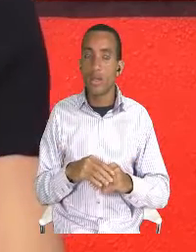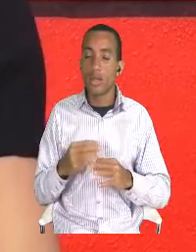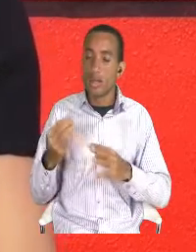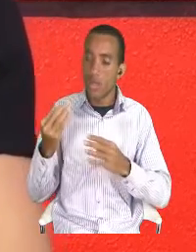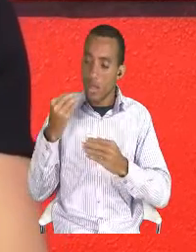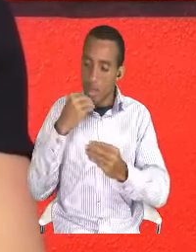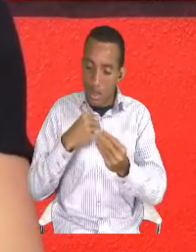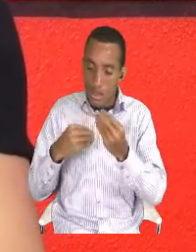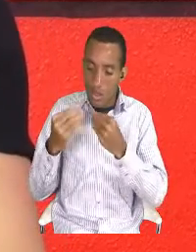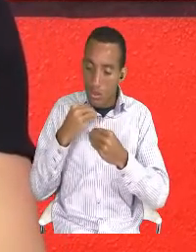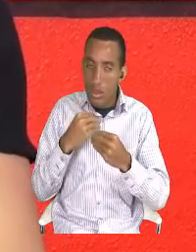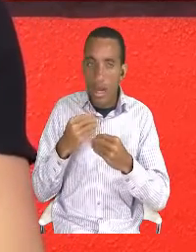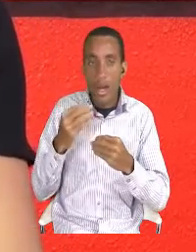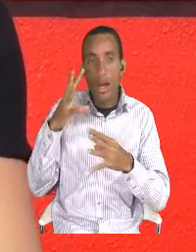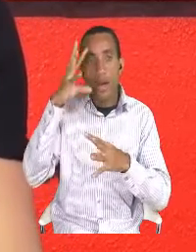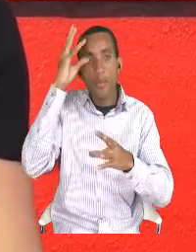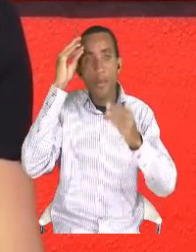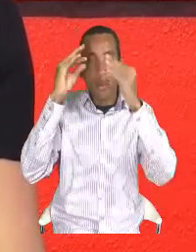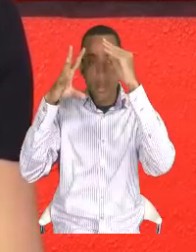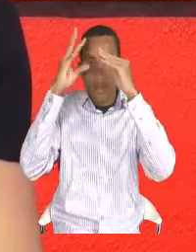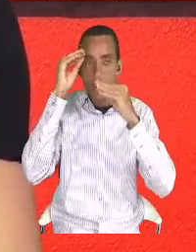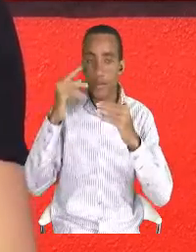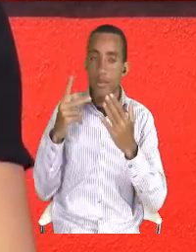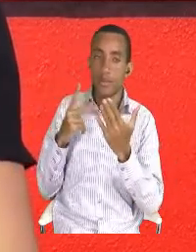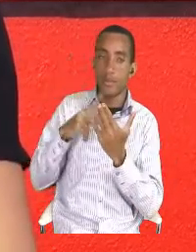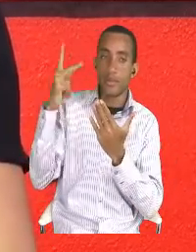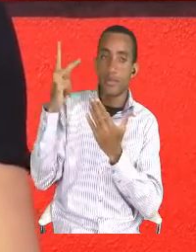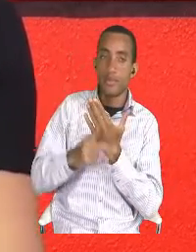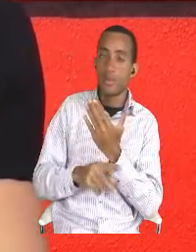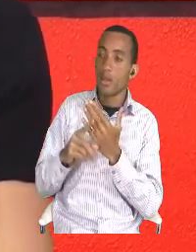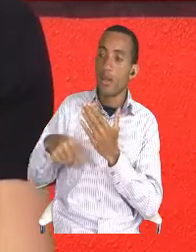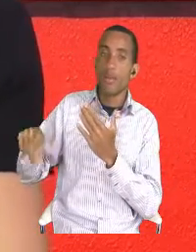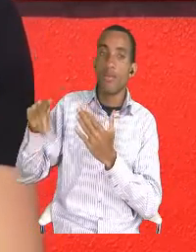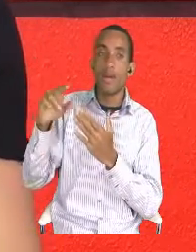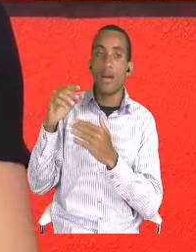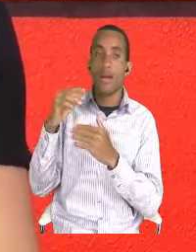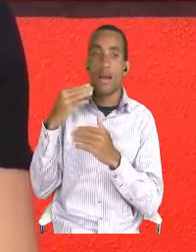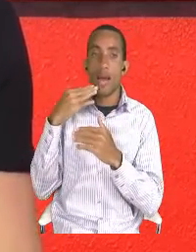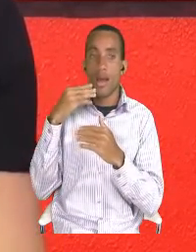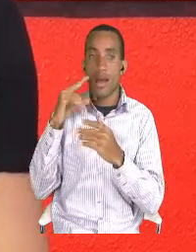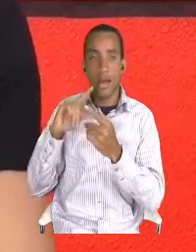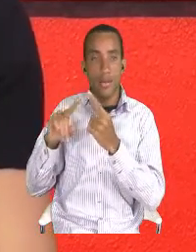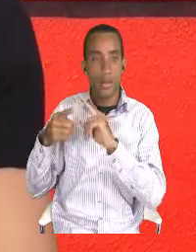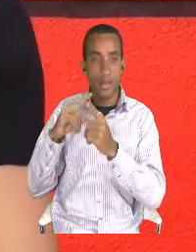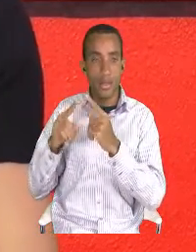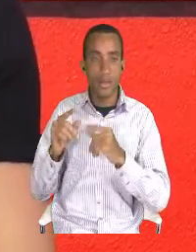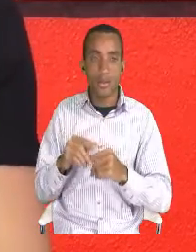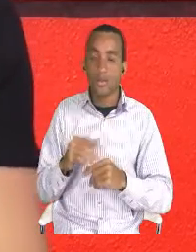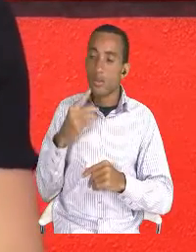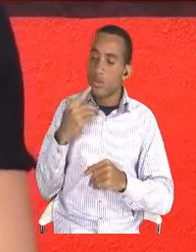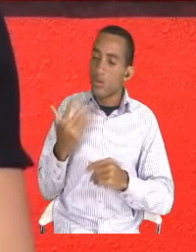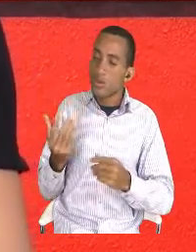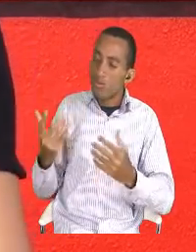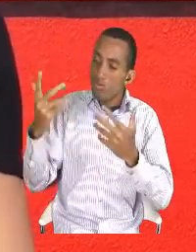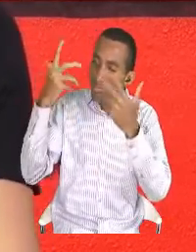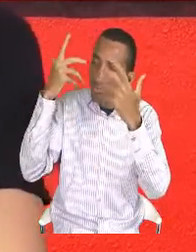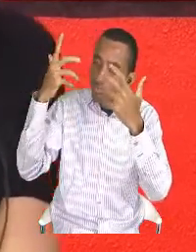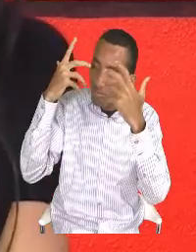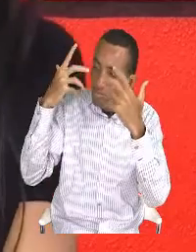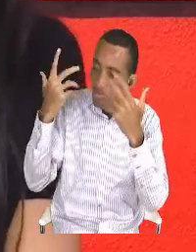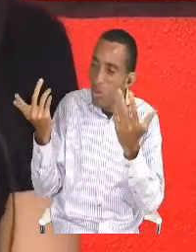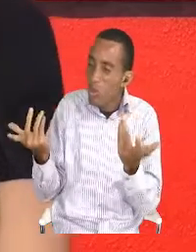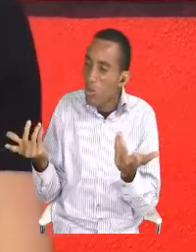comer. Por lo menos estoy ahorita en un proyecto de unas amigas que empezaron a decirme, oye, ¿por qué no me enseñas a comer? Yo quiero ir al gimnasio